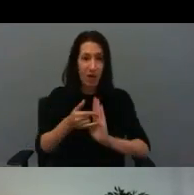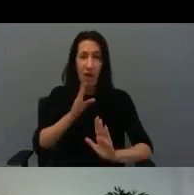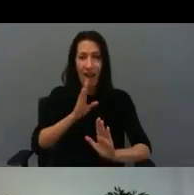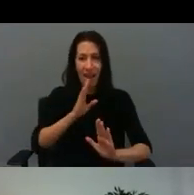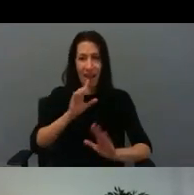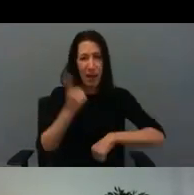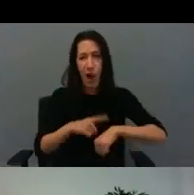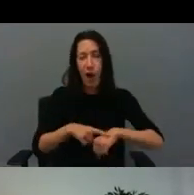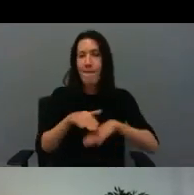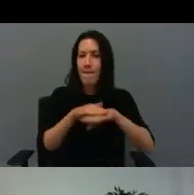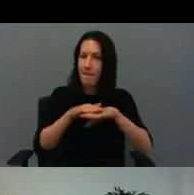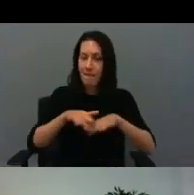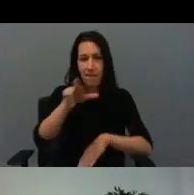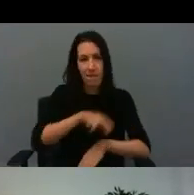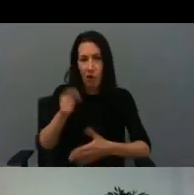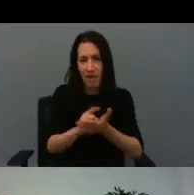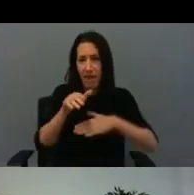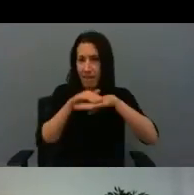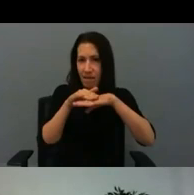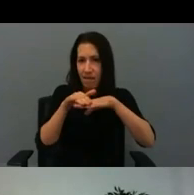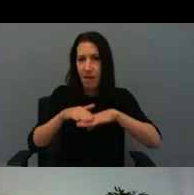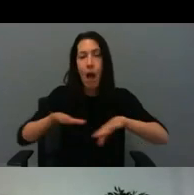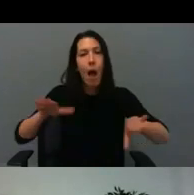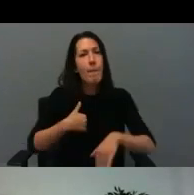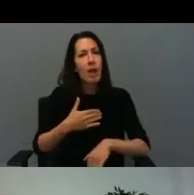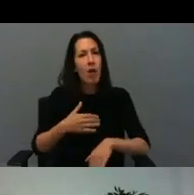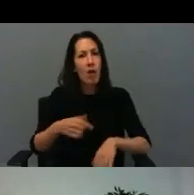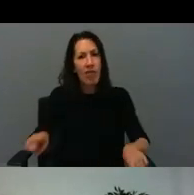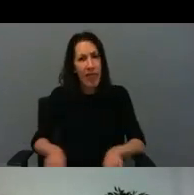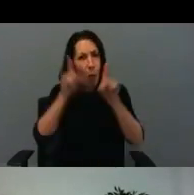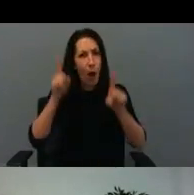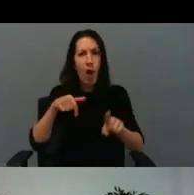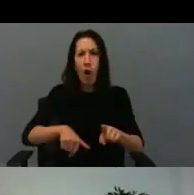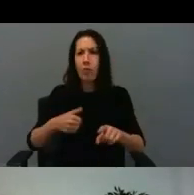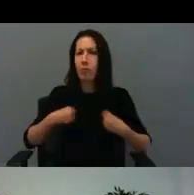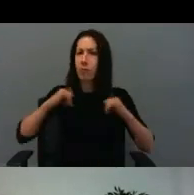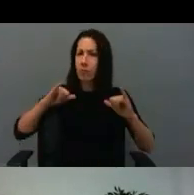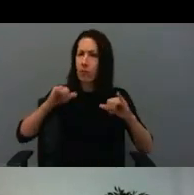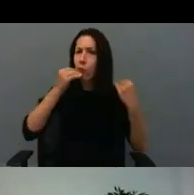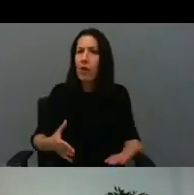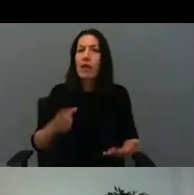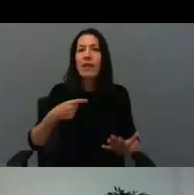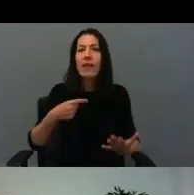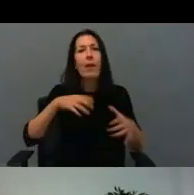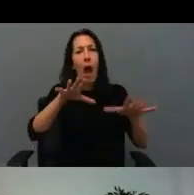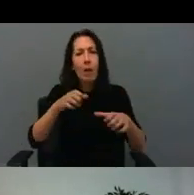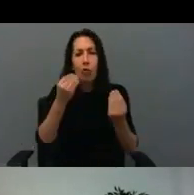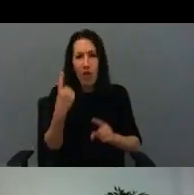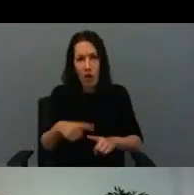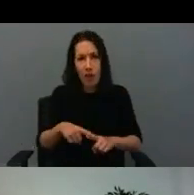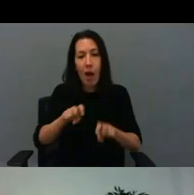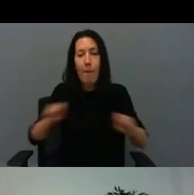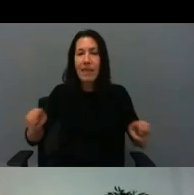a pedir disculpas, pero no ha empañado nuestro día, nos lo hemos pasado muy bien y hemos aprendido mucho en esta